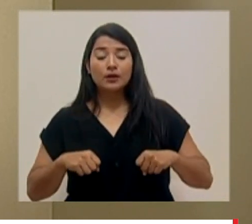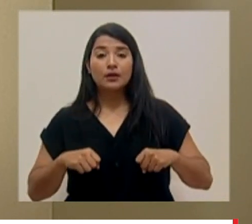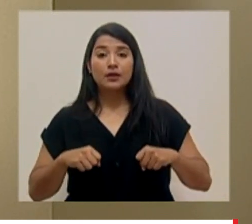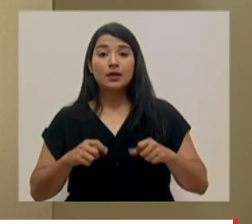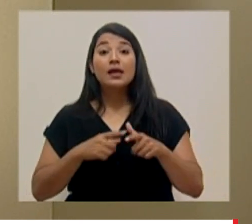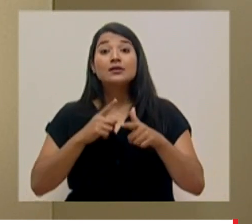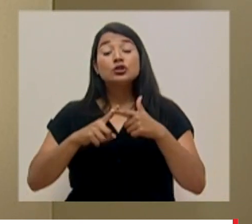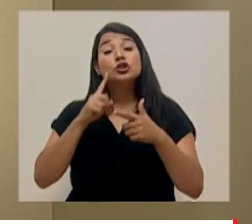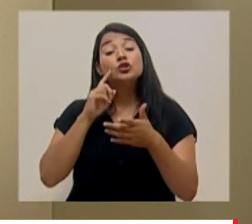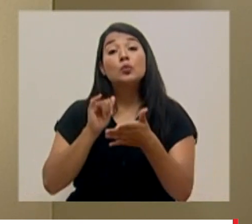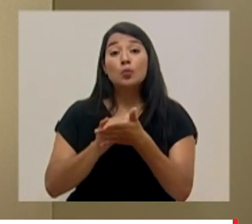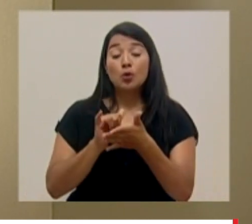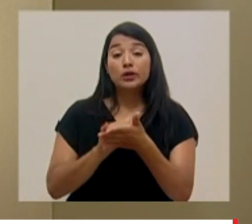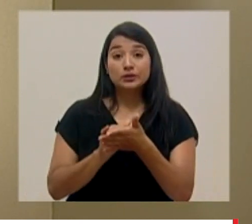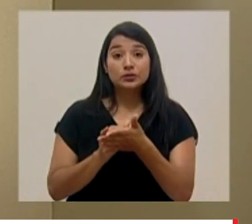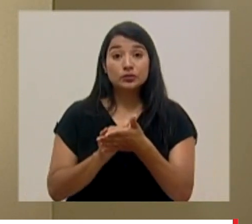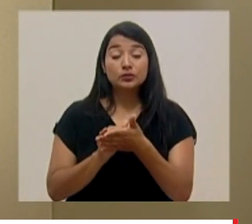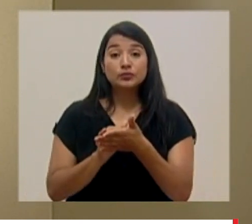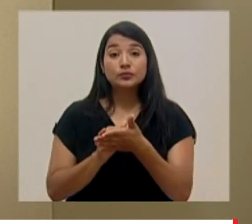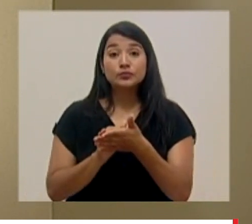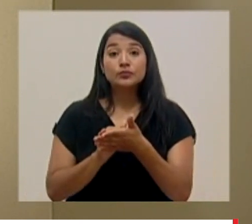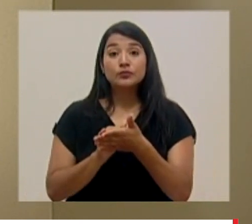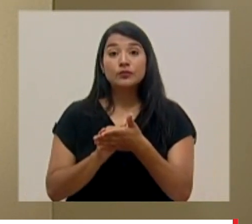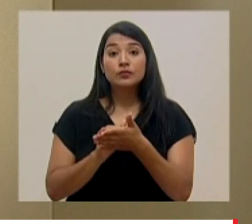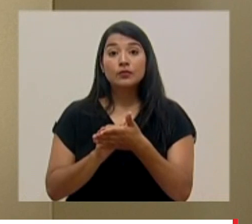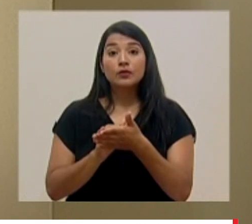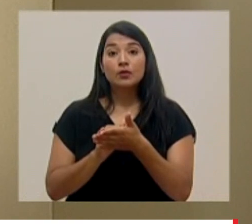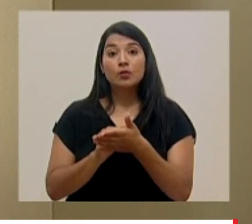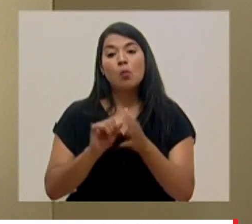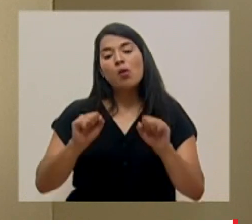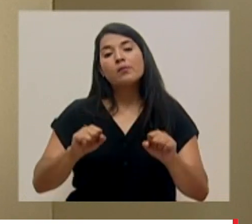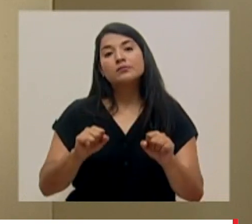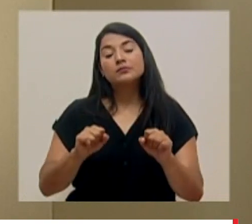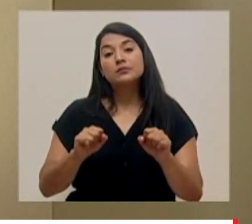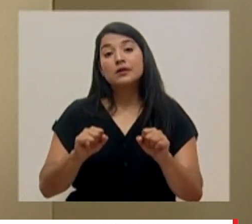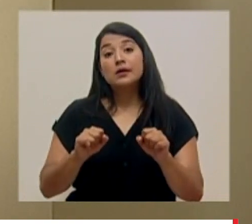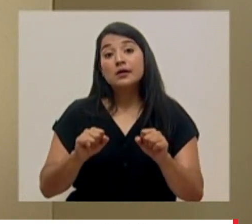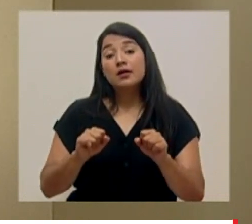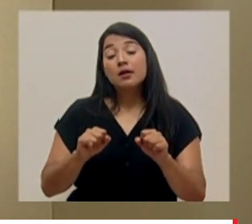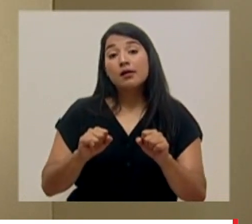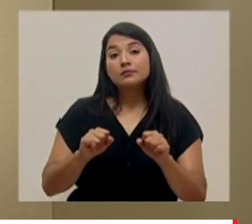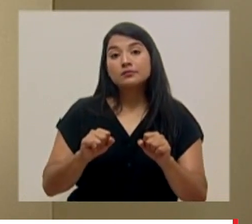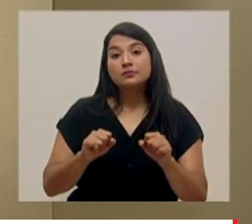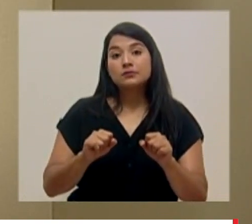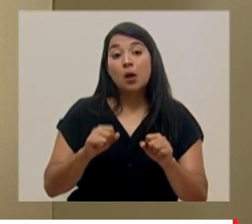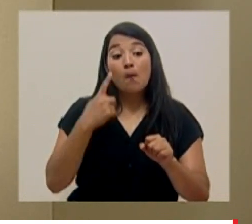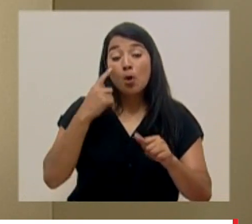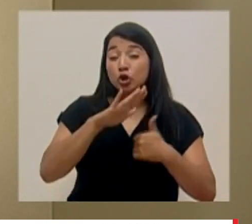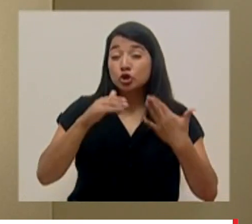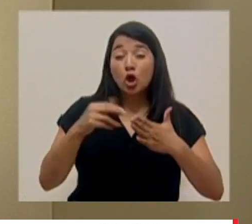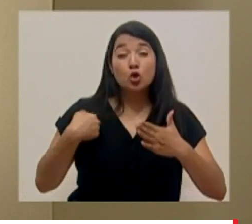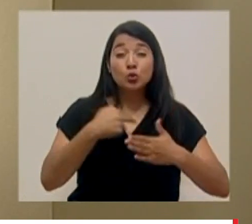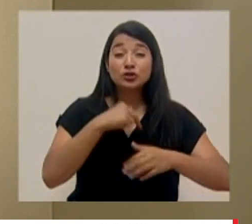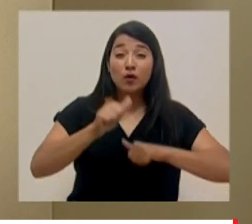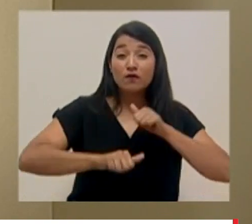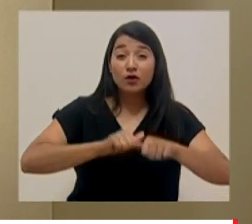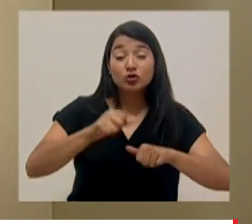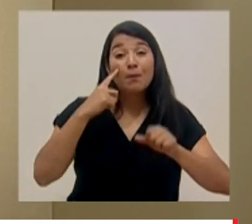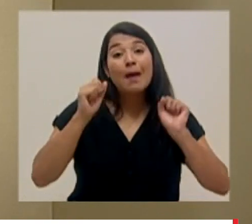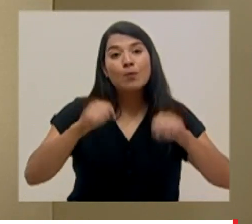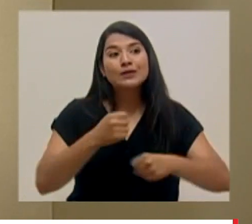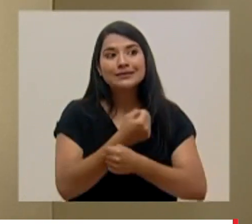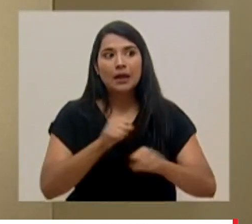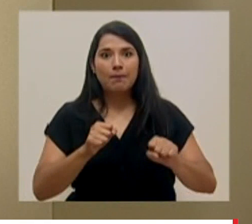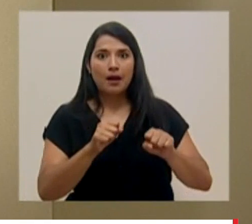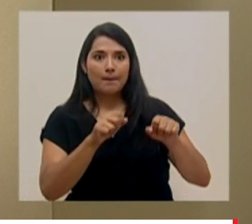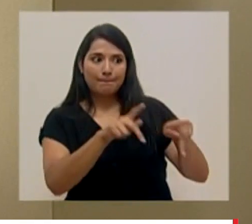es que se haría uso y de forma paulatina. Preliminarmente tenemos una contabilidad de